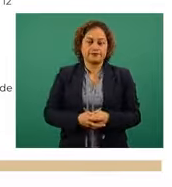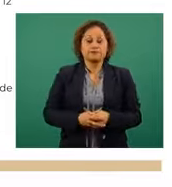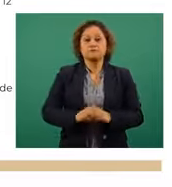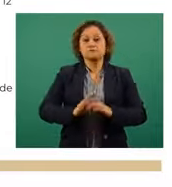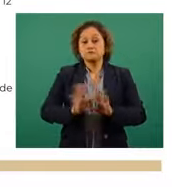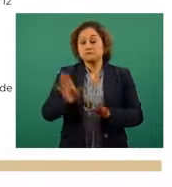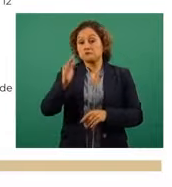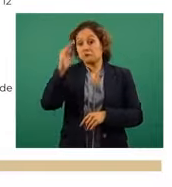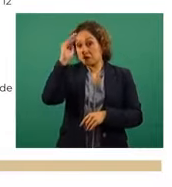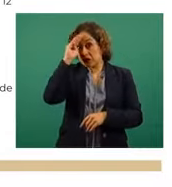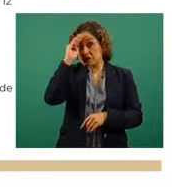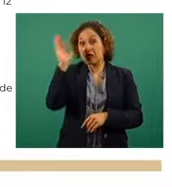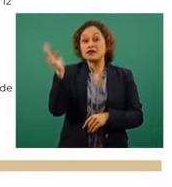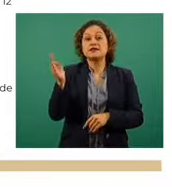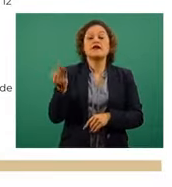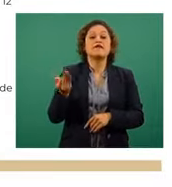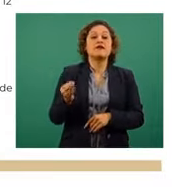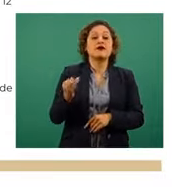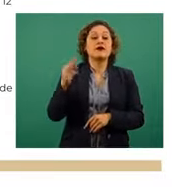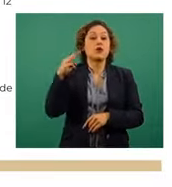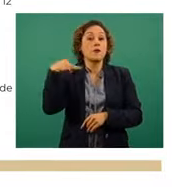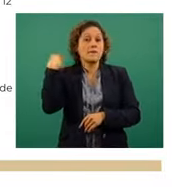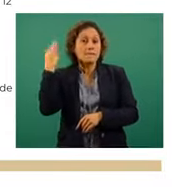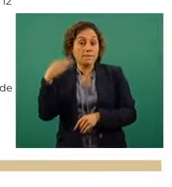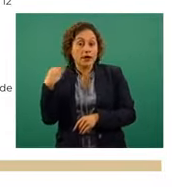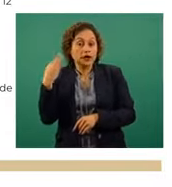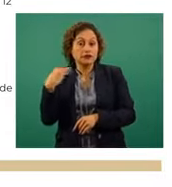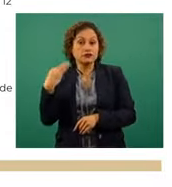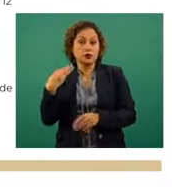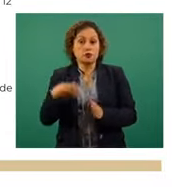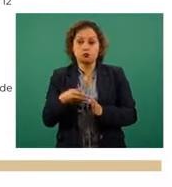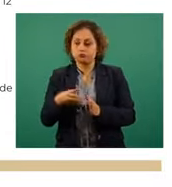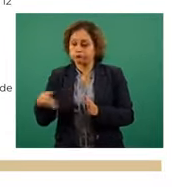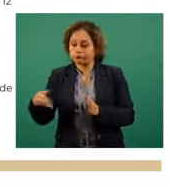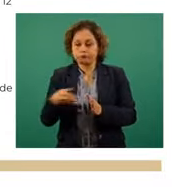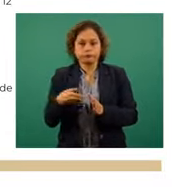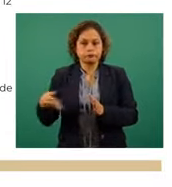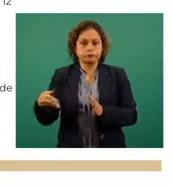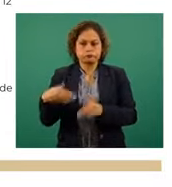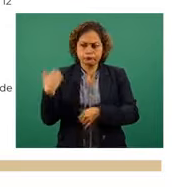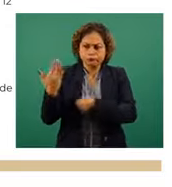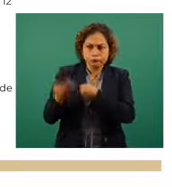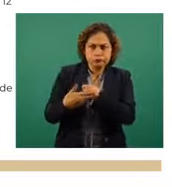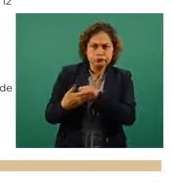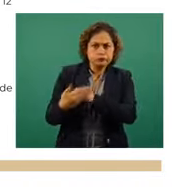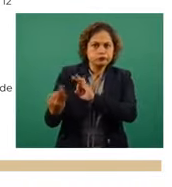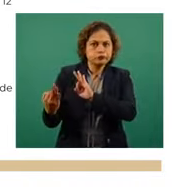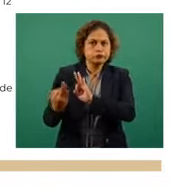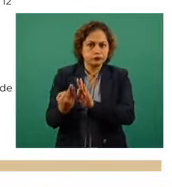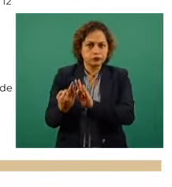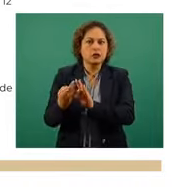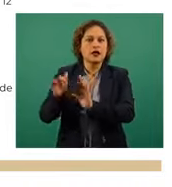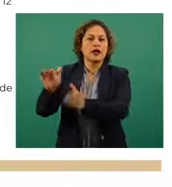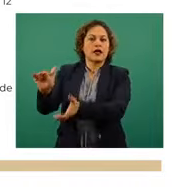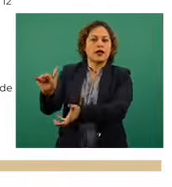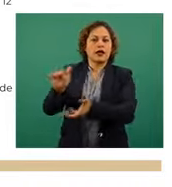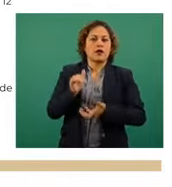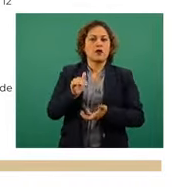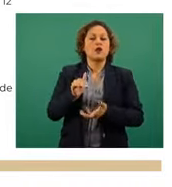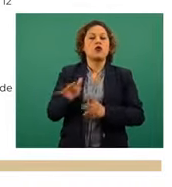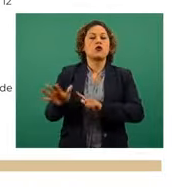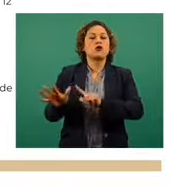para febrero-marzo en el lapso de una semana, los próximos días, con las primeras 870